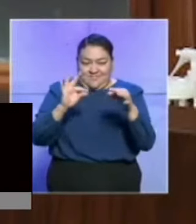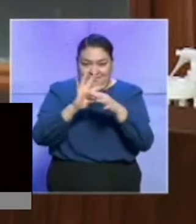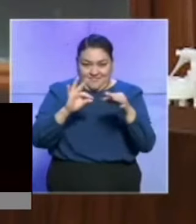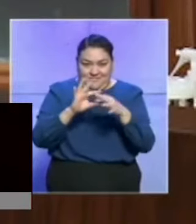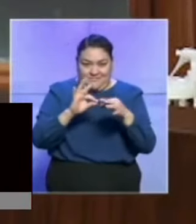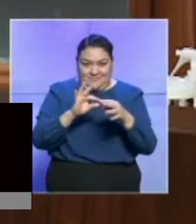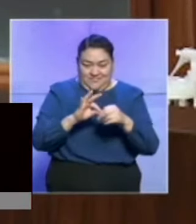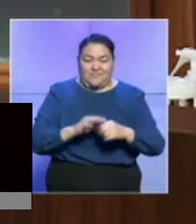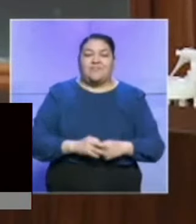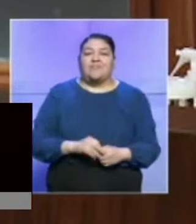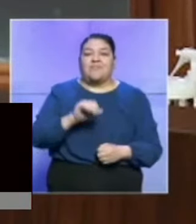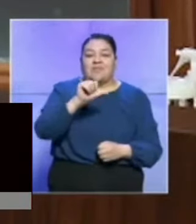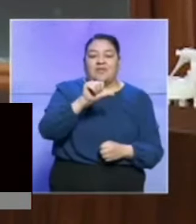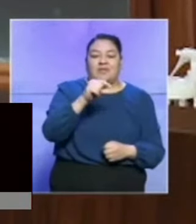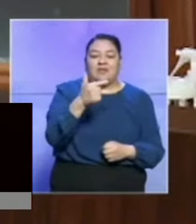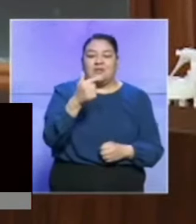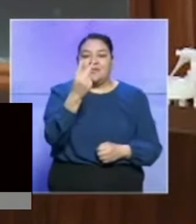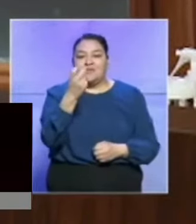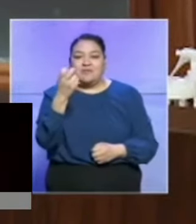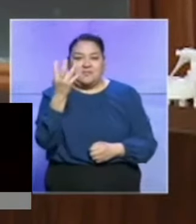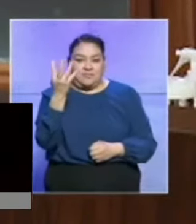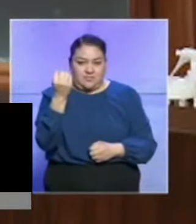para generar certeza.